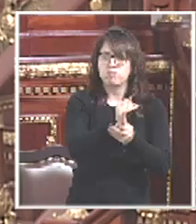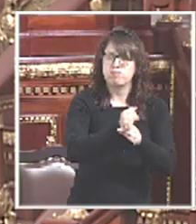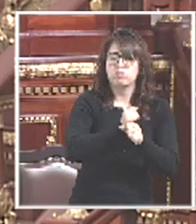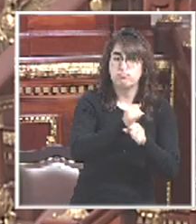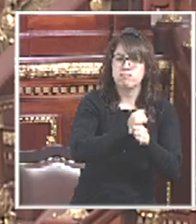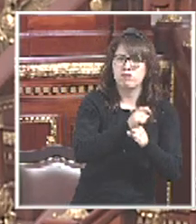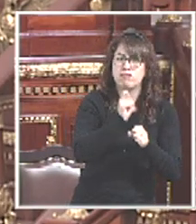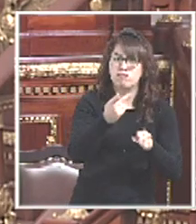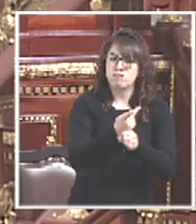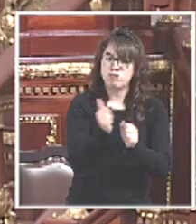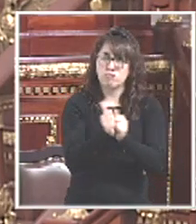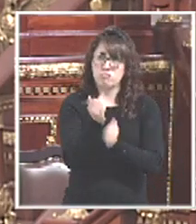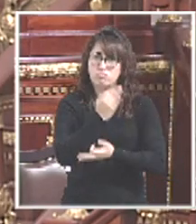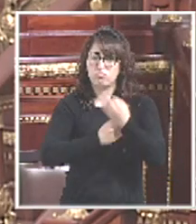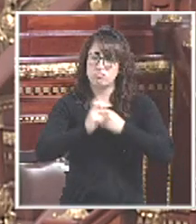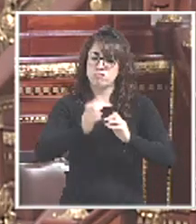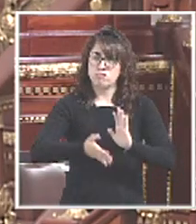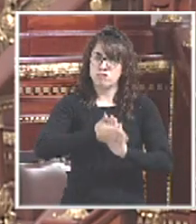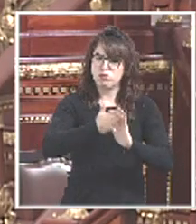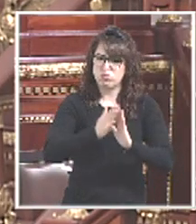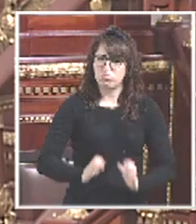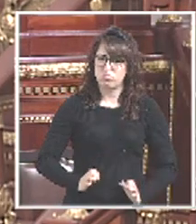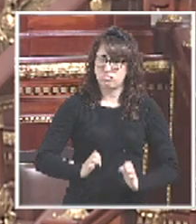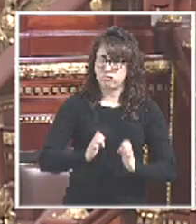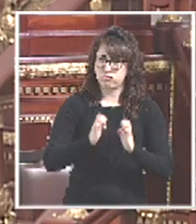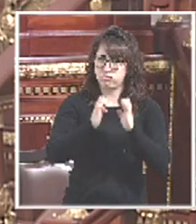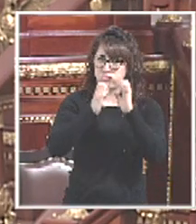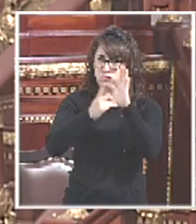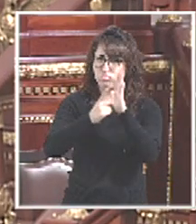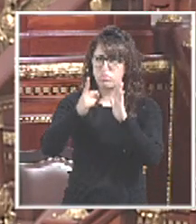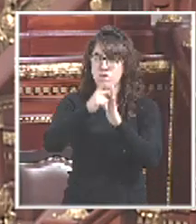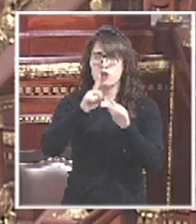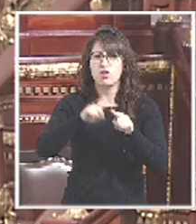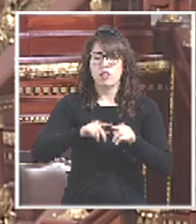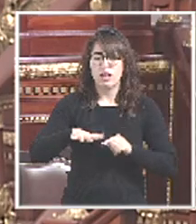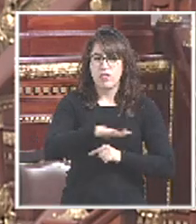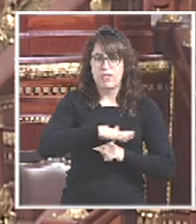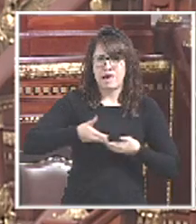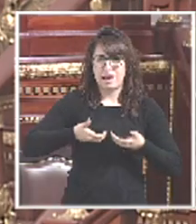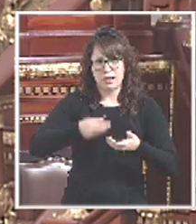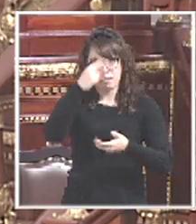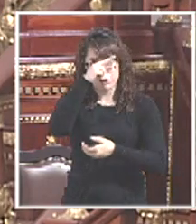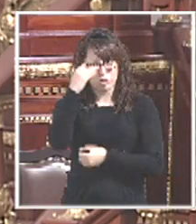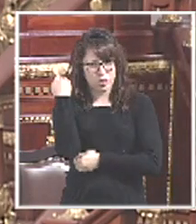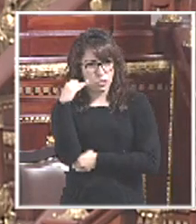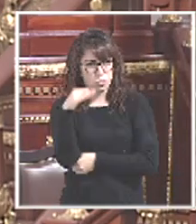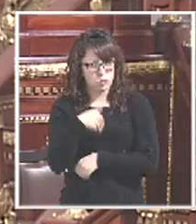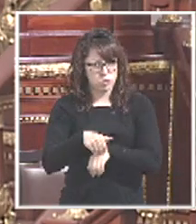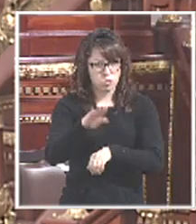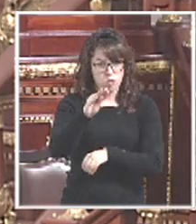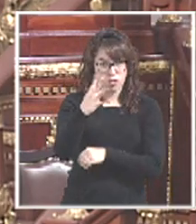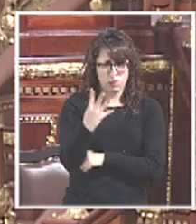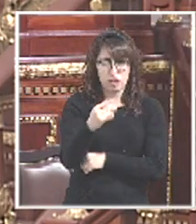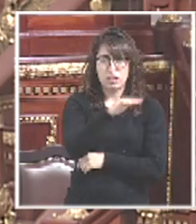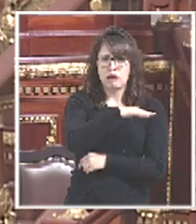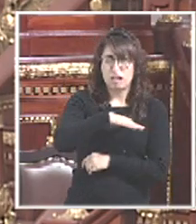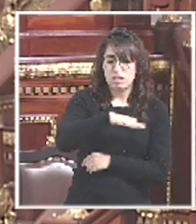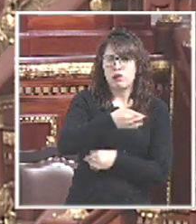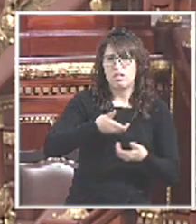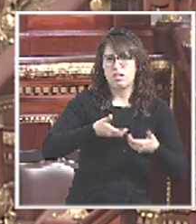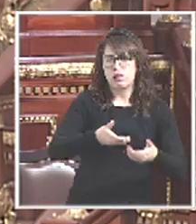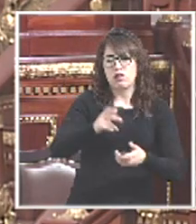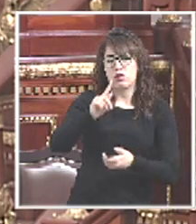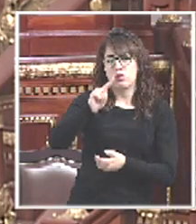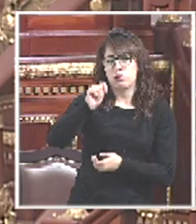de esta construcción, que se efectúa en los predios de México-Tacuba número 94 y Tonantzin número